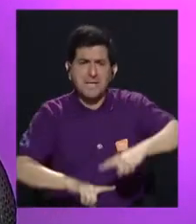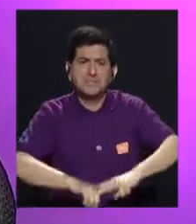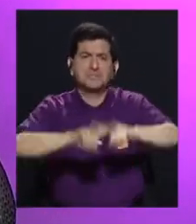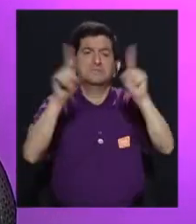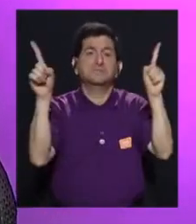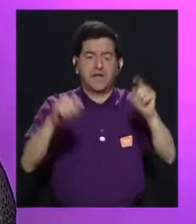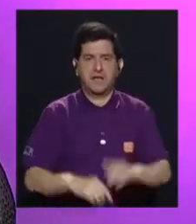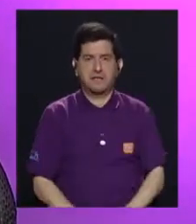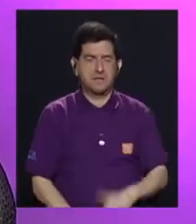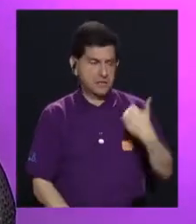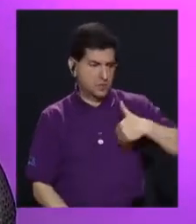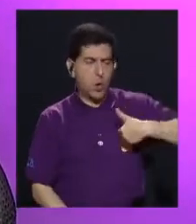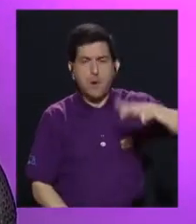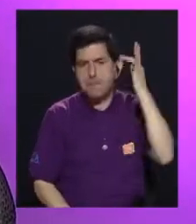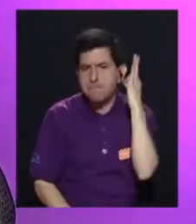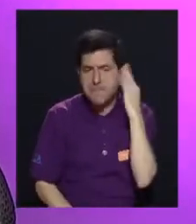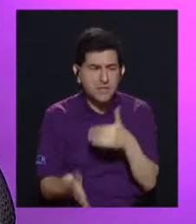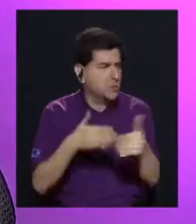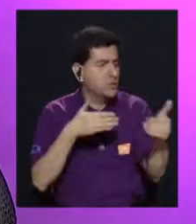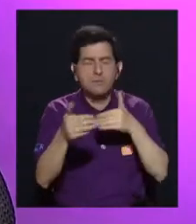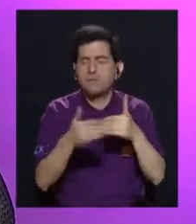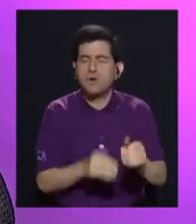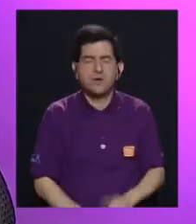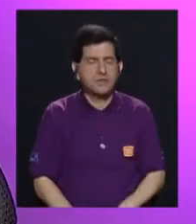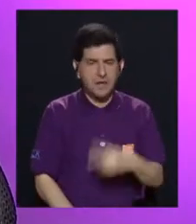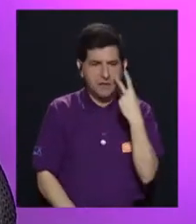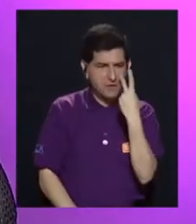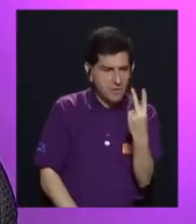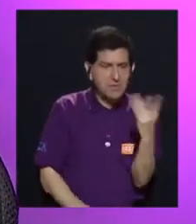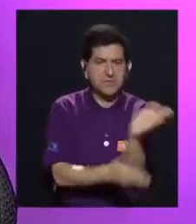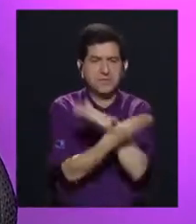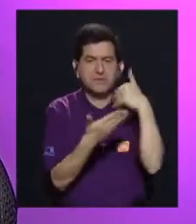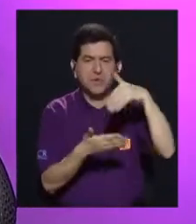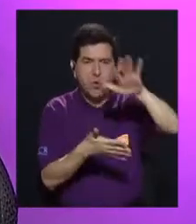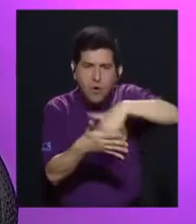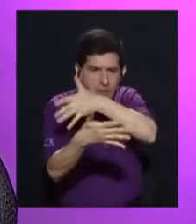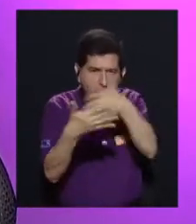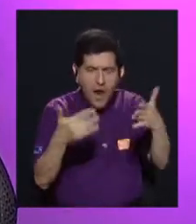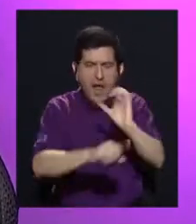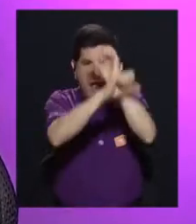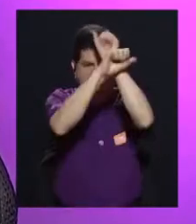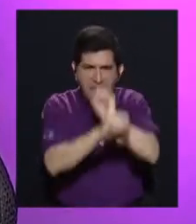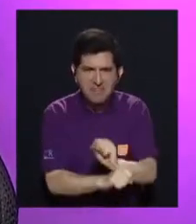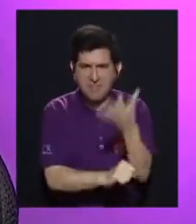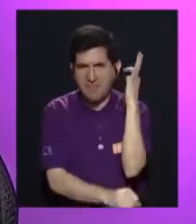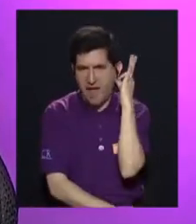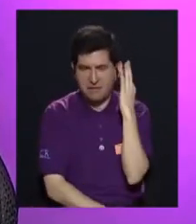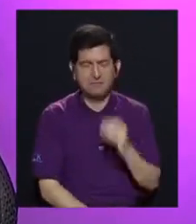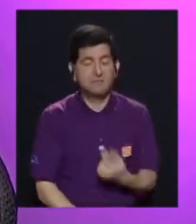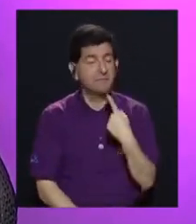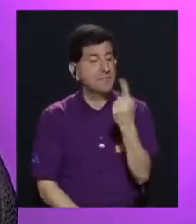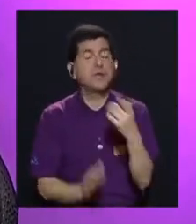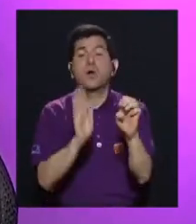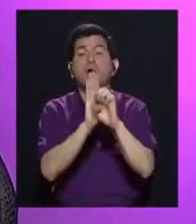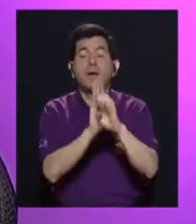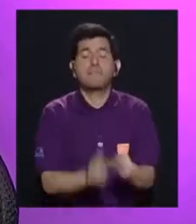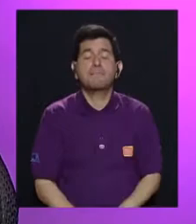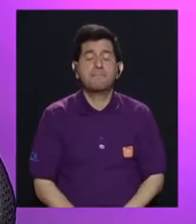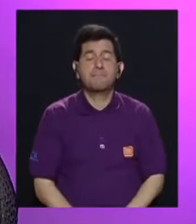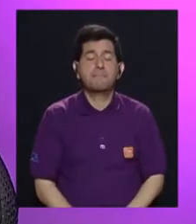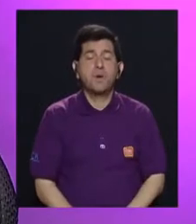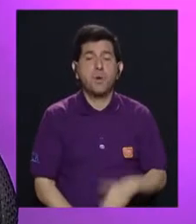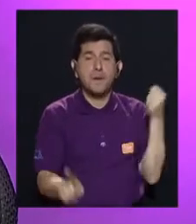hacia hombres y mujeres aunque no sean consideradas parte de la agenda tradicional de las mujeres estoy hablando por ejemplo impactos